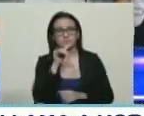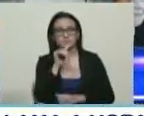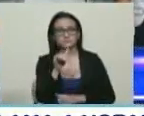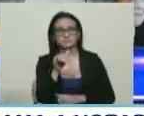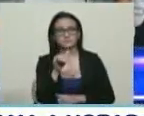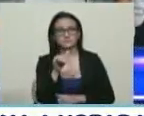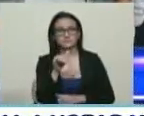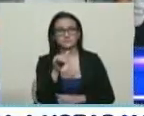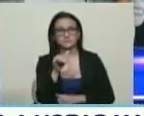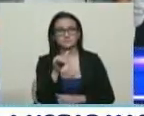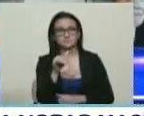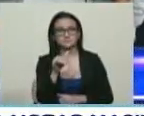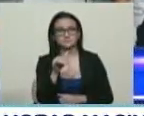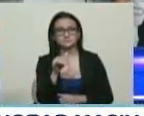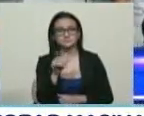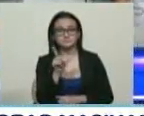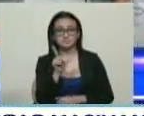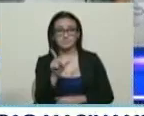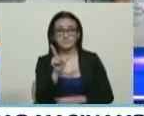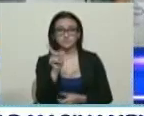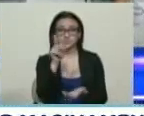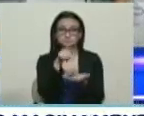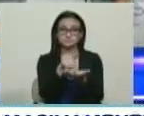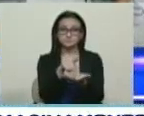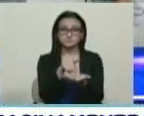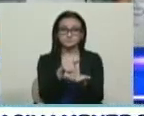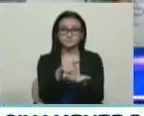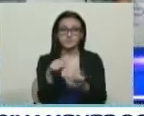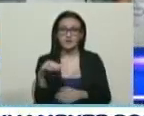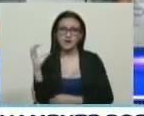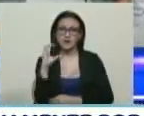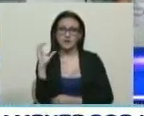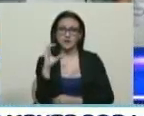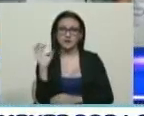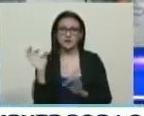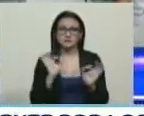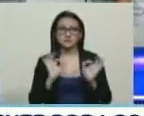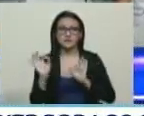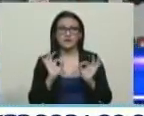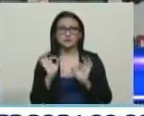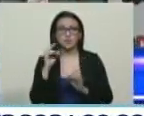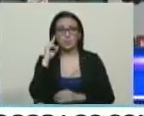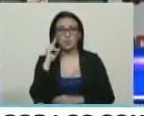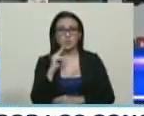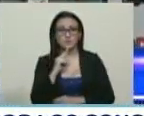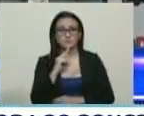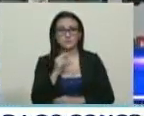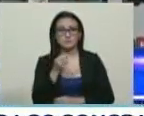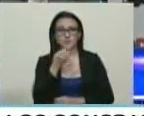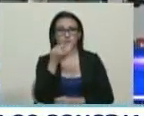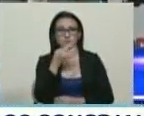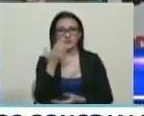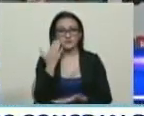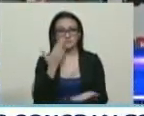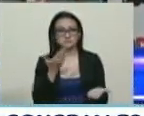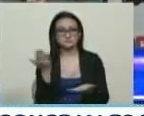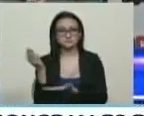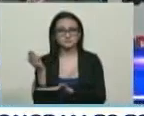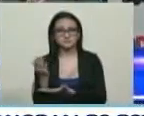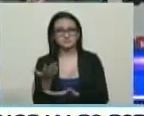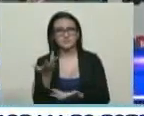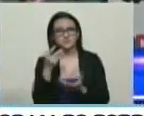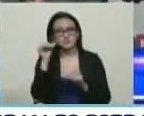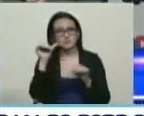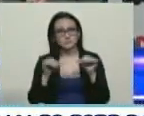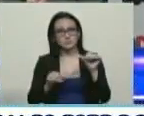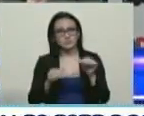apostada en el comando del Partido Socialista Unido de Venezuela. Esto acá en Caracas, en el Teatro Bolívar. Muy buenas tardes, Jordana. Coméntanos un poco